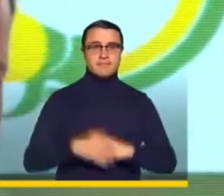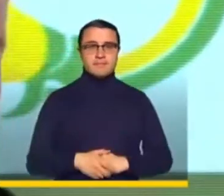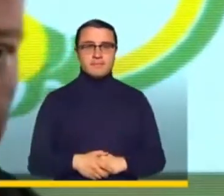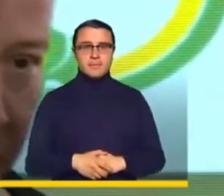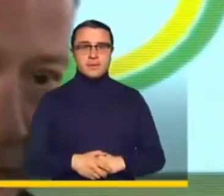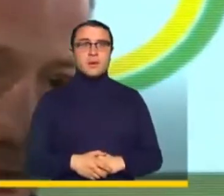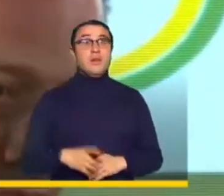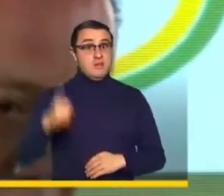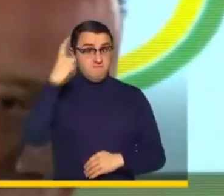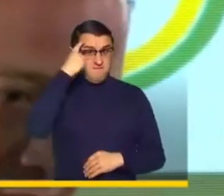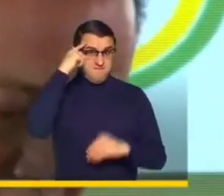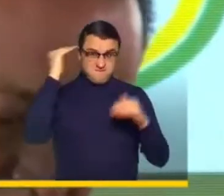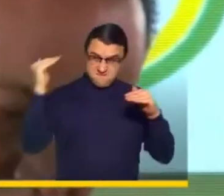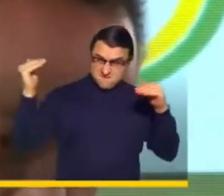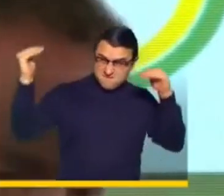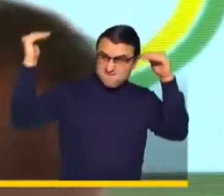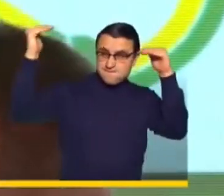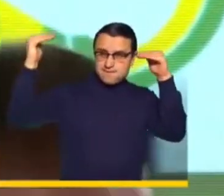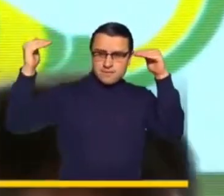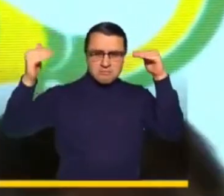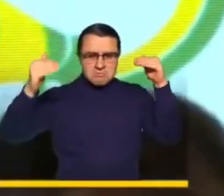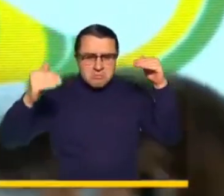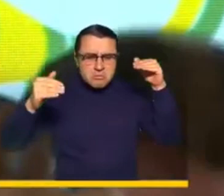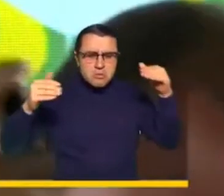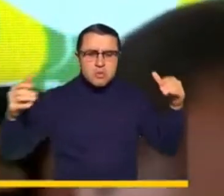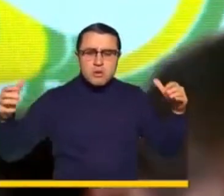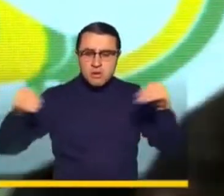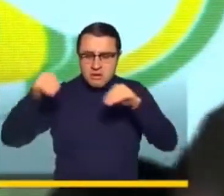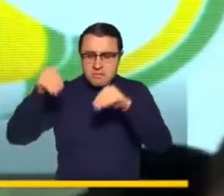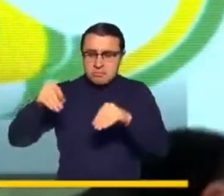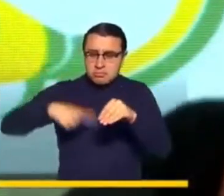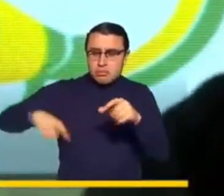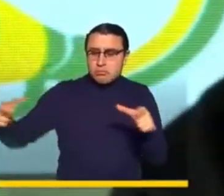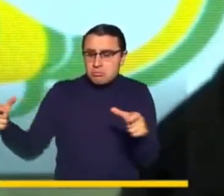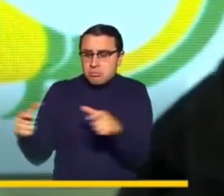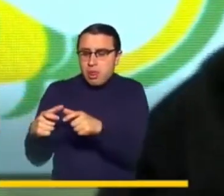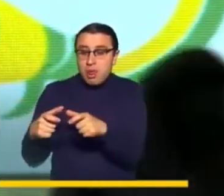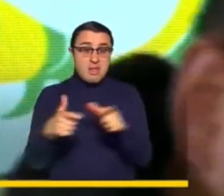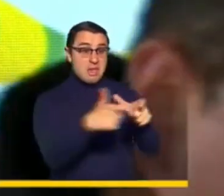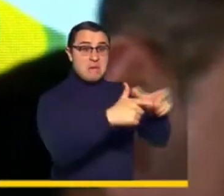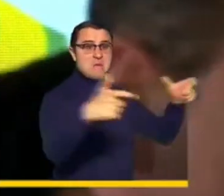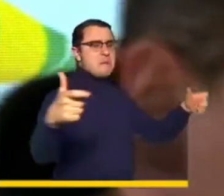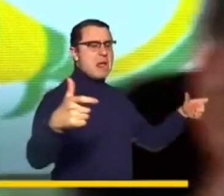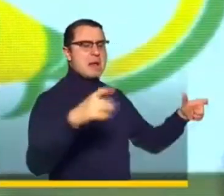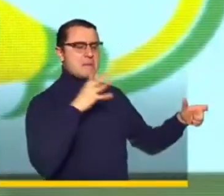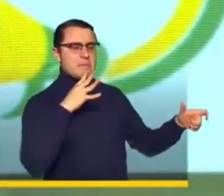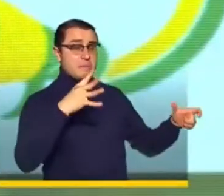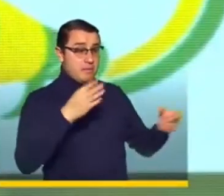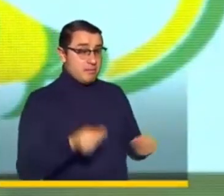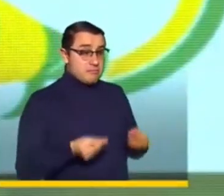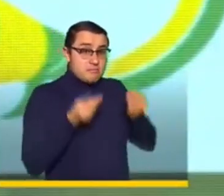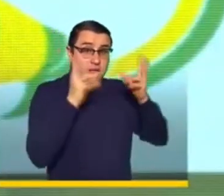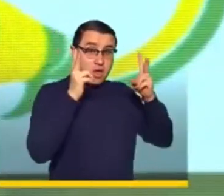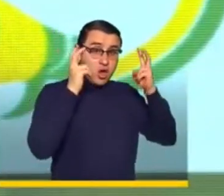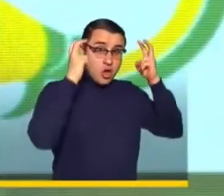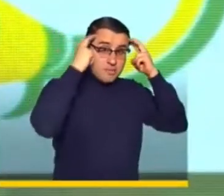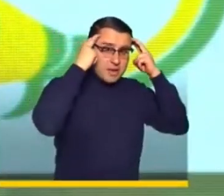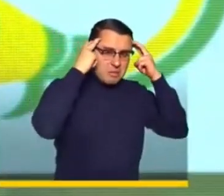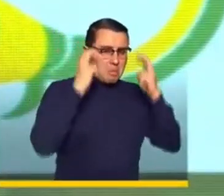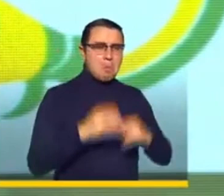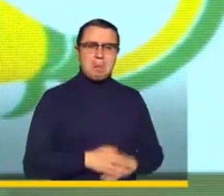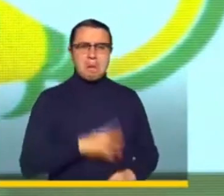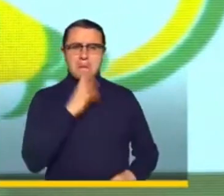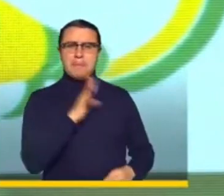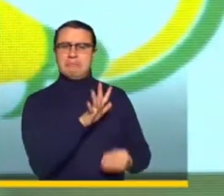inteligencia se concentra en una minoría, están excluyendo a la mayoría de la gente de la